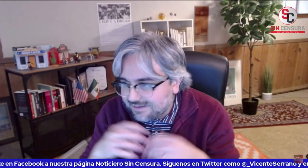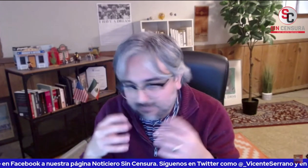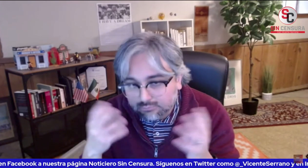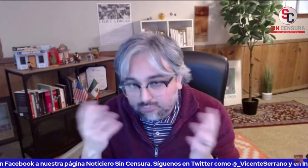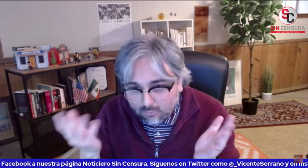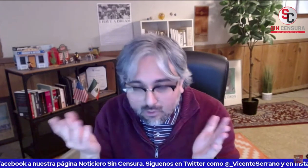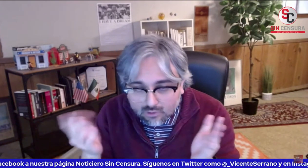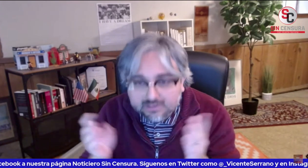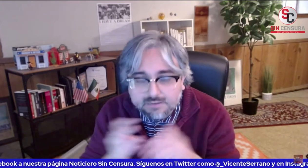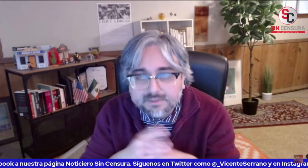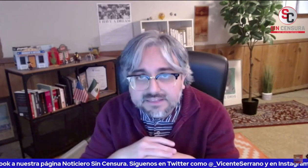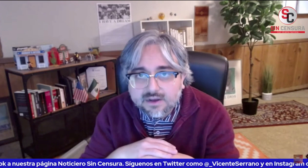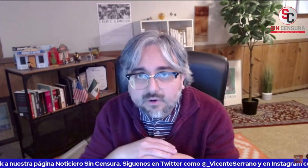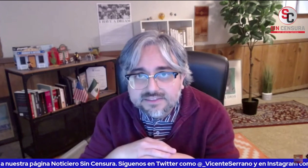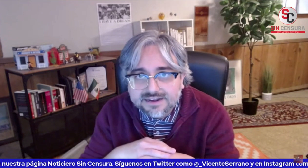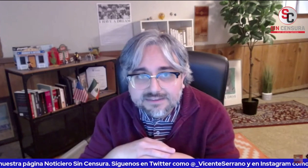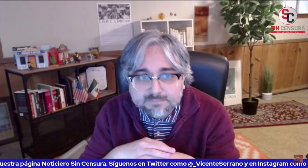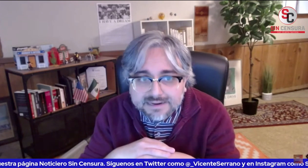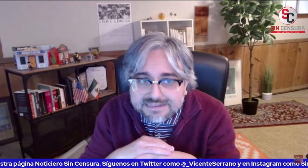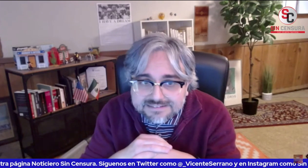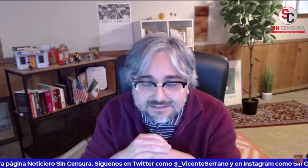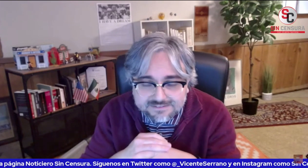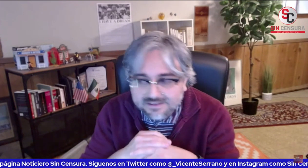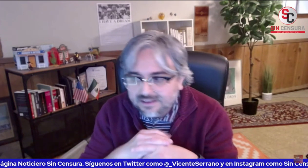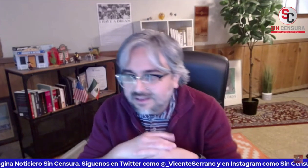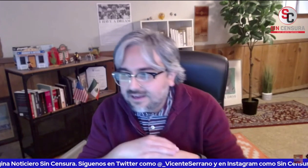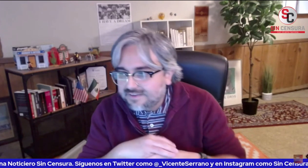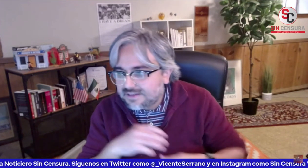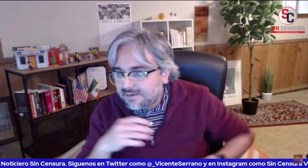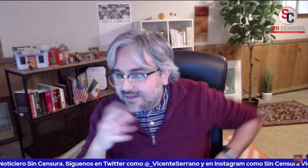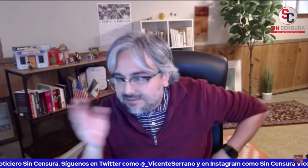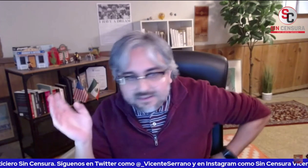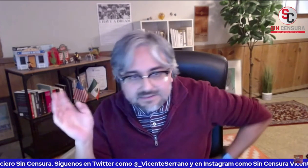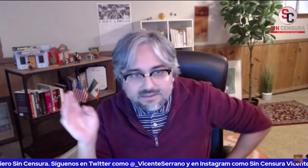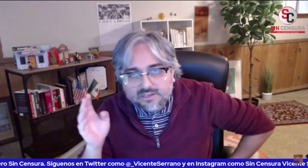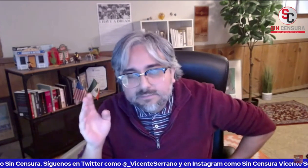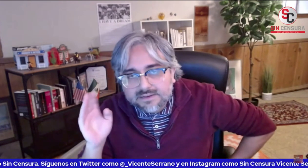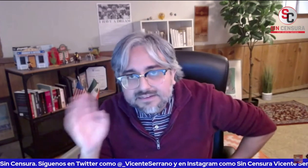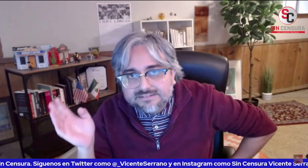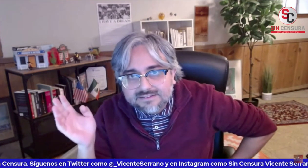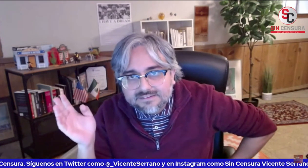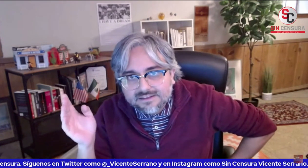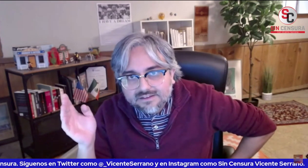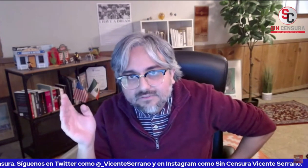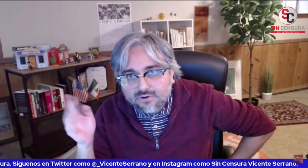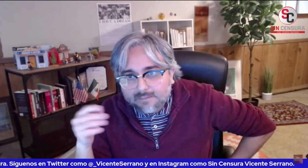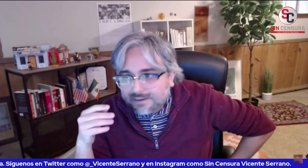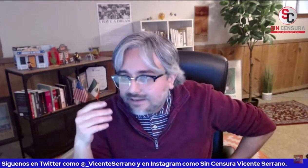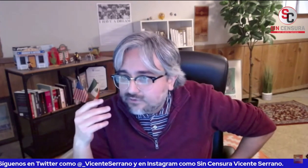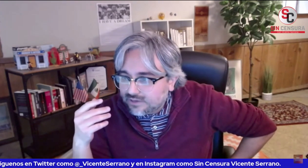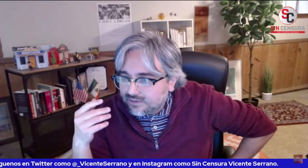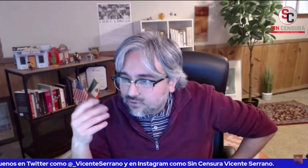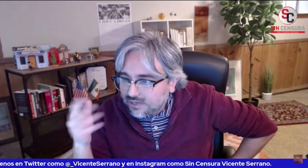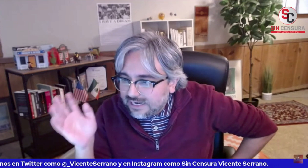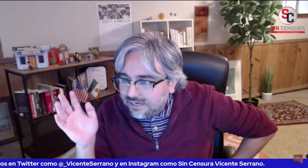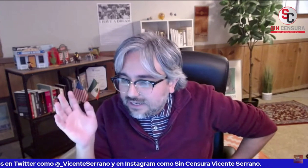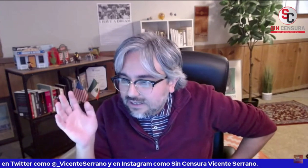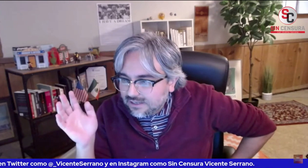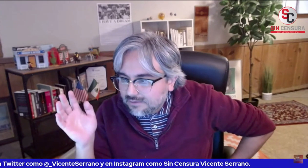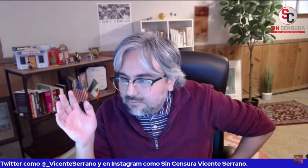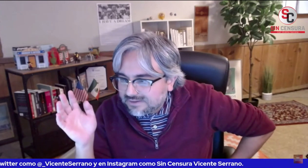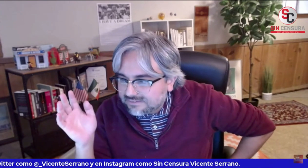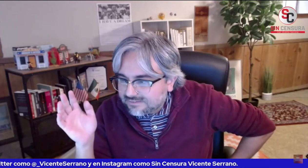de ayer y que supongo se repetirá hoy entre las panistas. Ayer varias legisladoras panistas fueron a Palacio